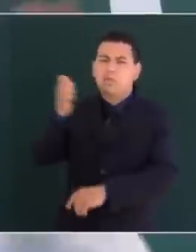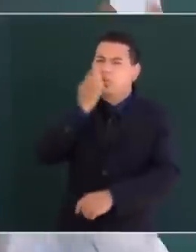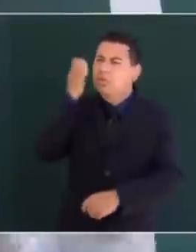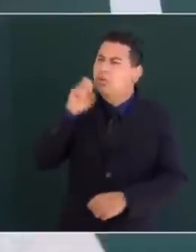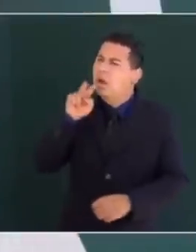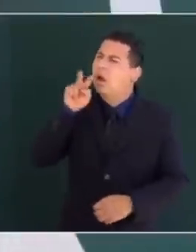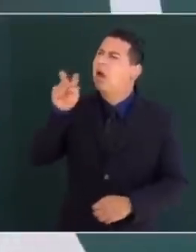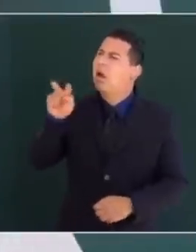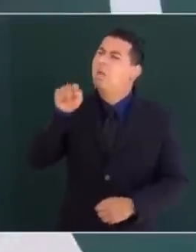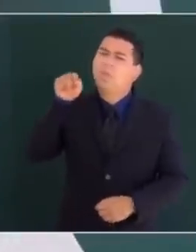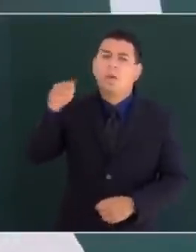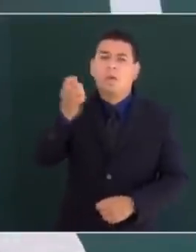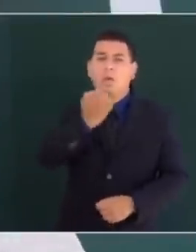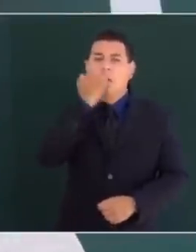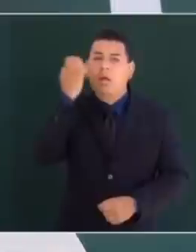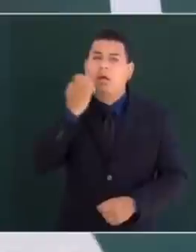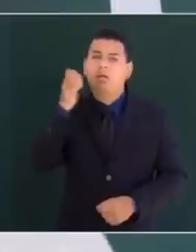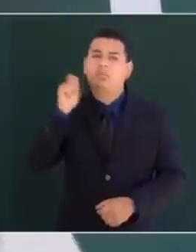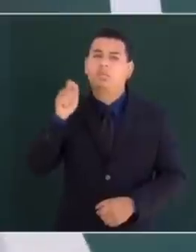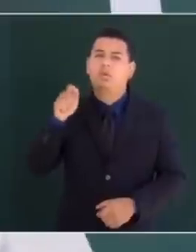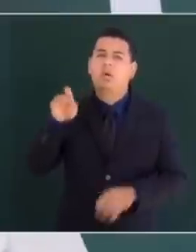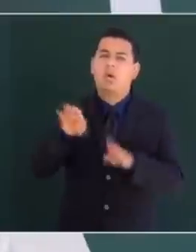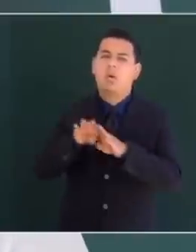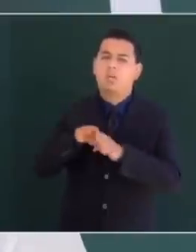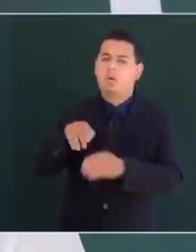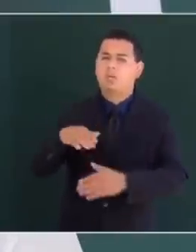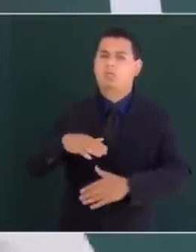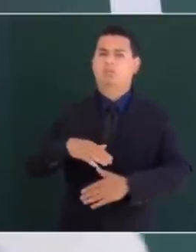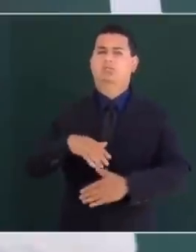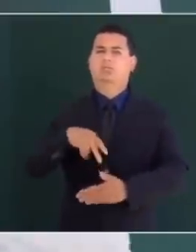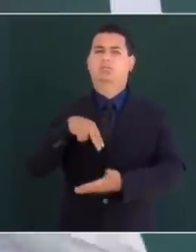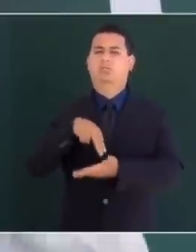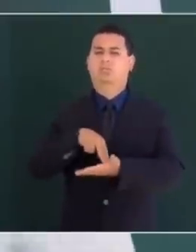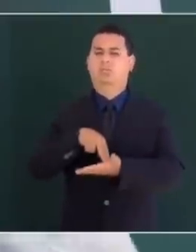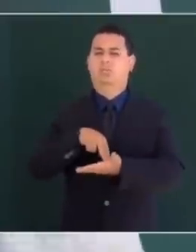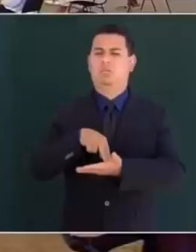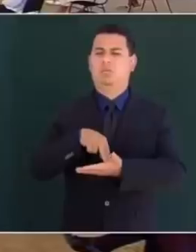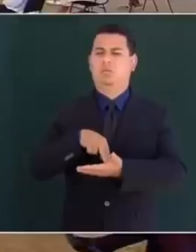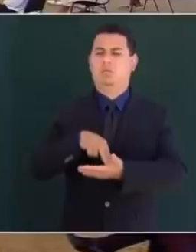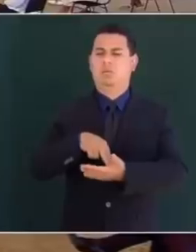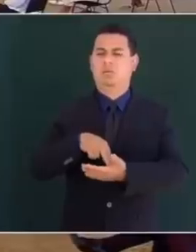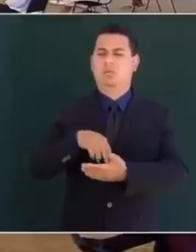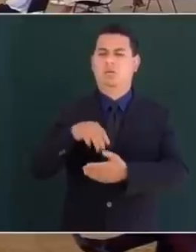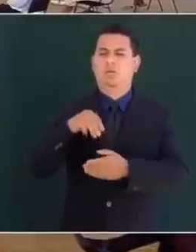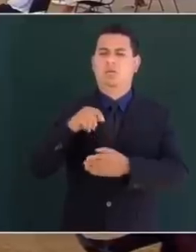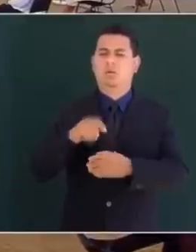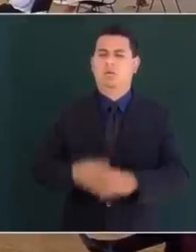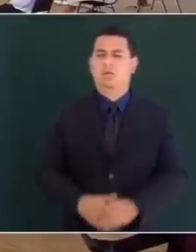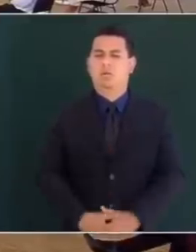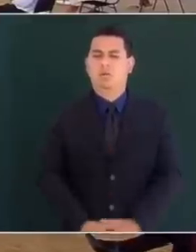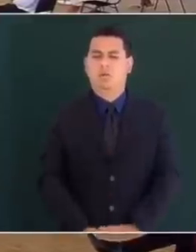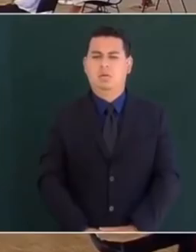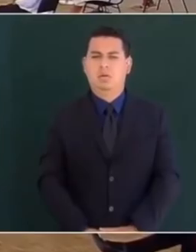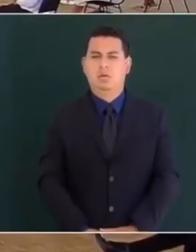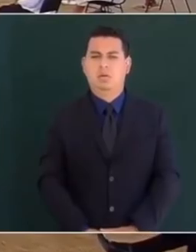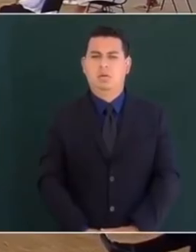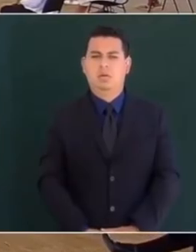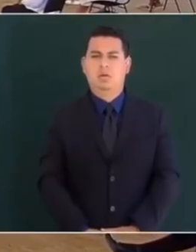Y en esa escuela había una estatua de Horace Mann. Y debajo de esta estatua decía